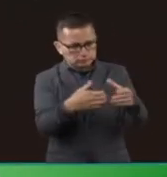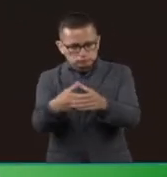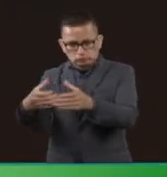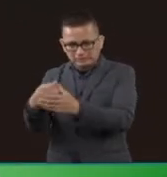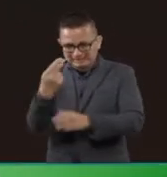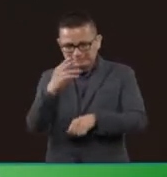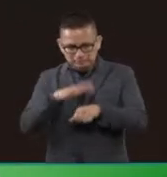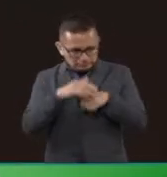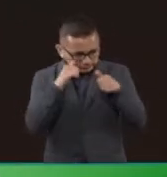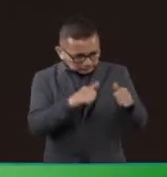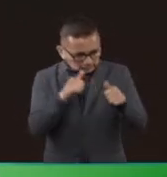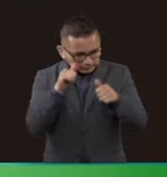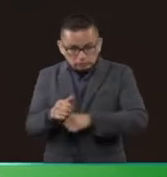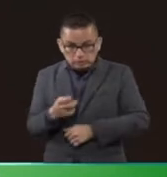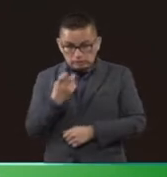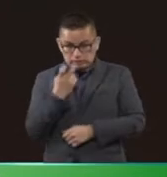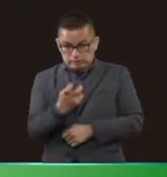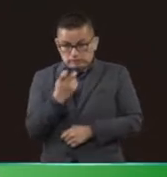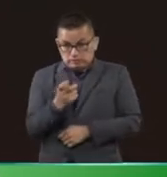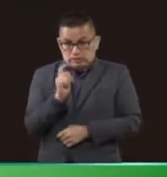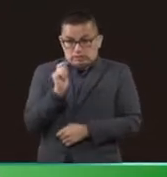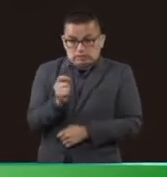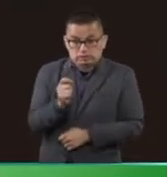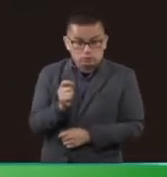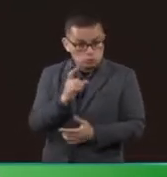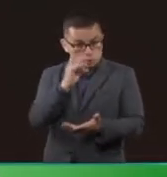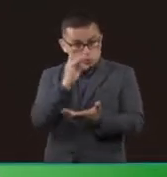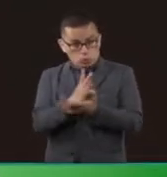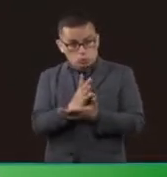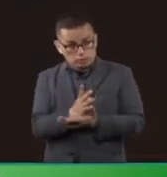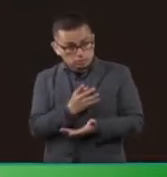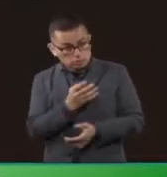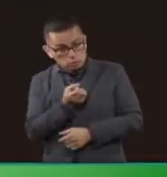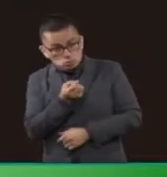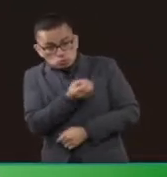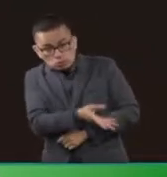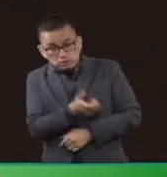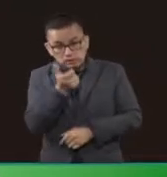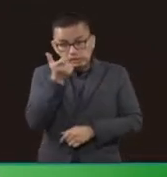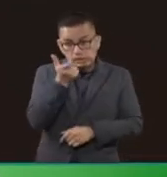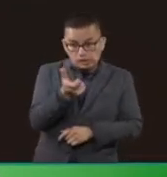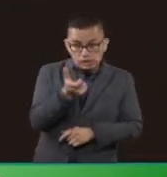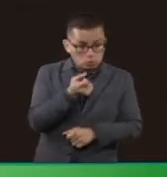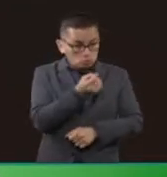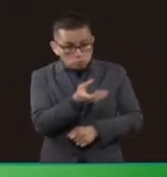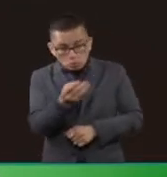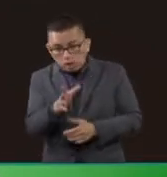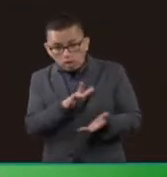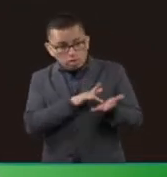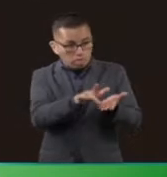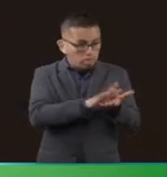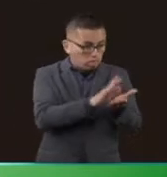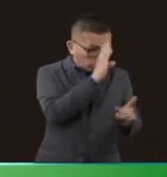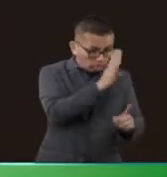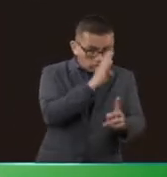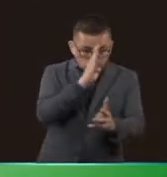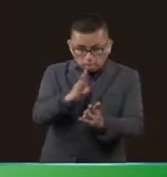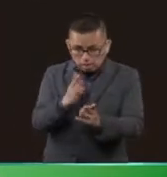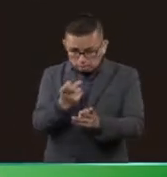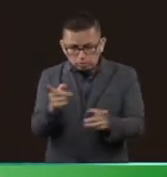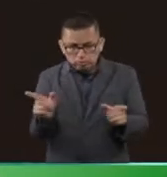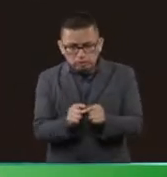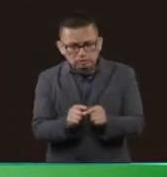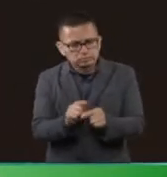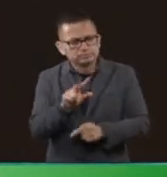no pueden relegar únicamente a brindar estímulos económicos o transferencias directas